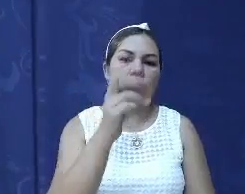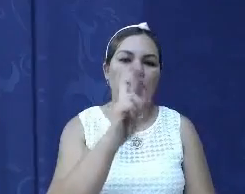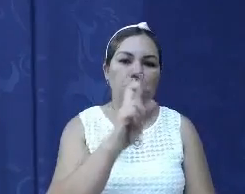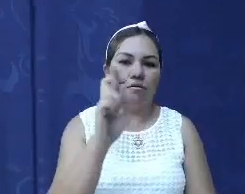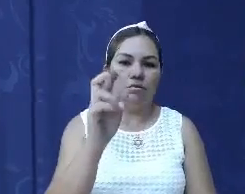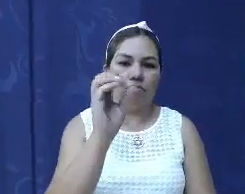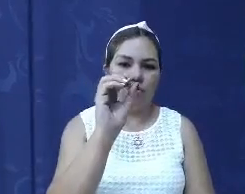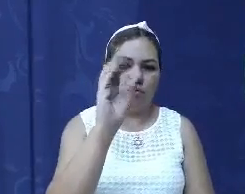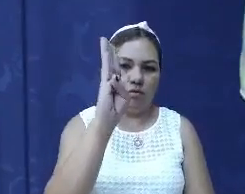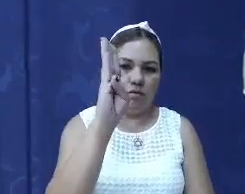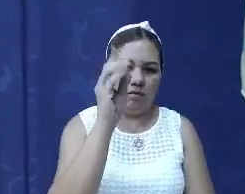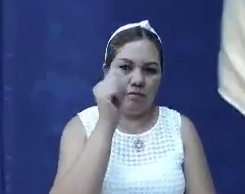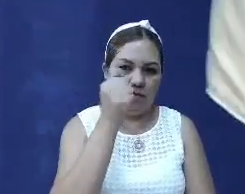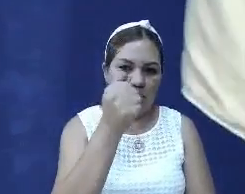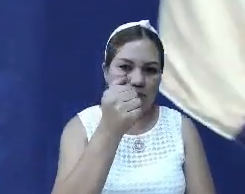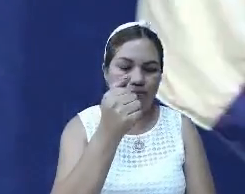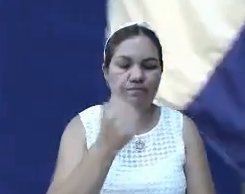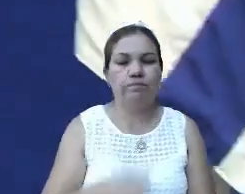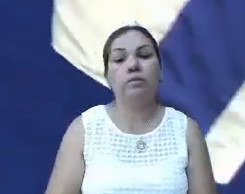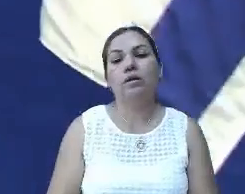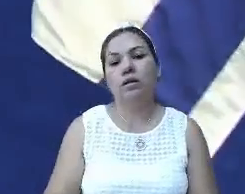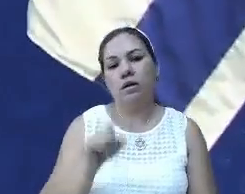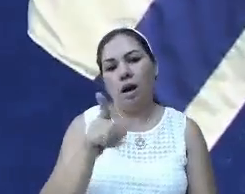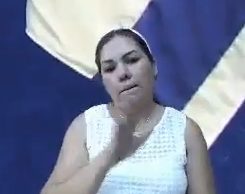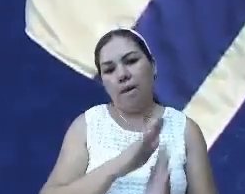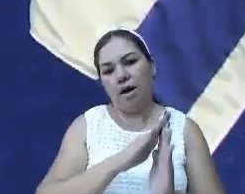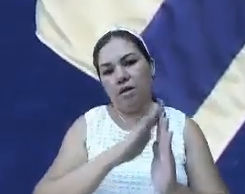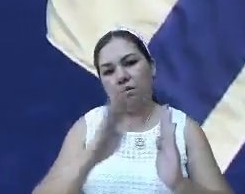Diga conmigo: el que está apartado de Dios